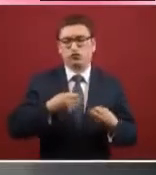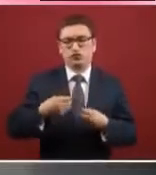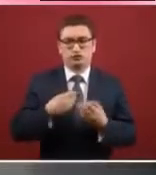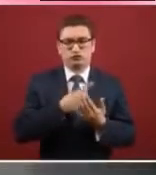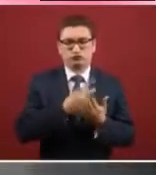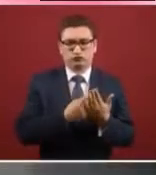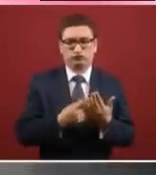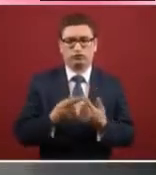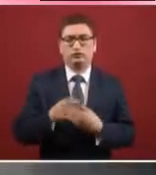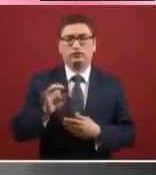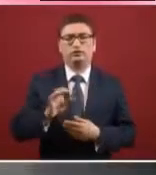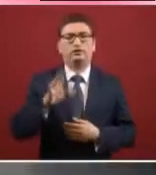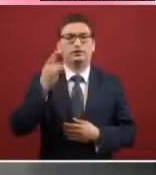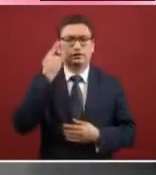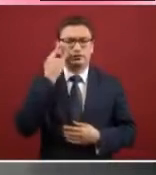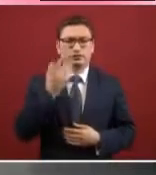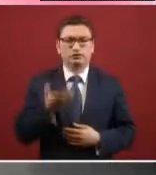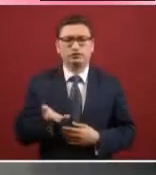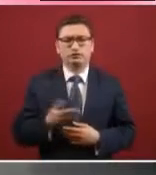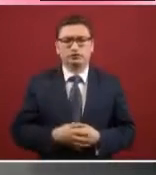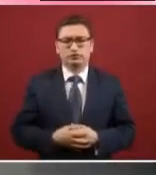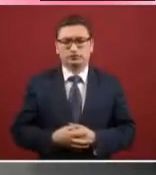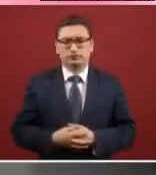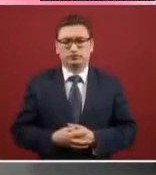agenda. Campeche.